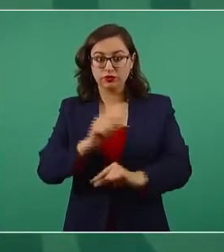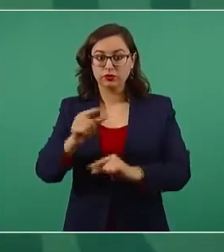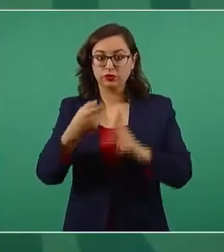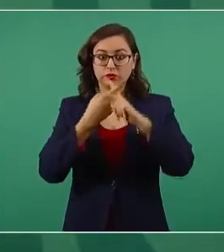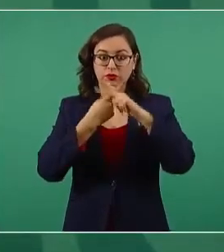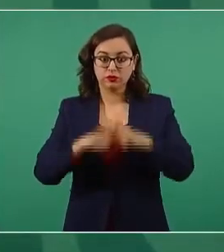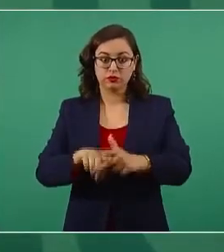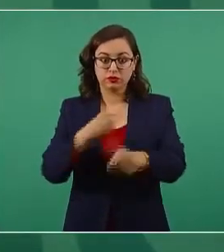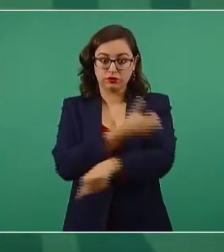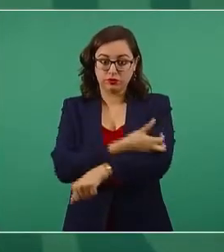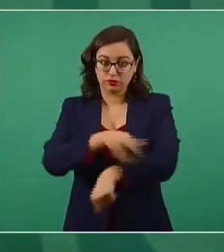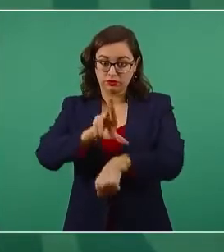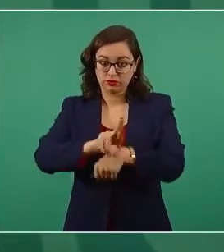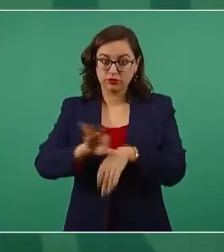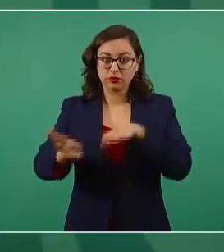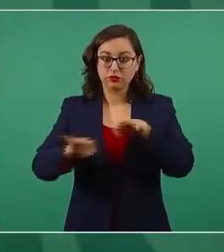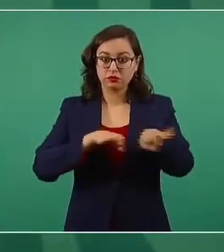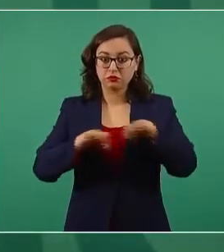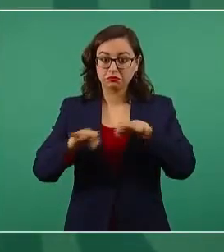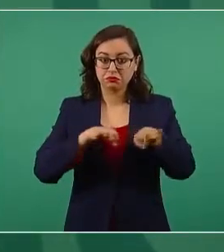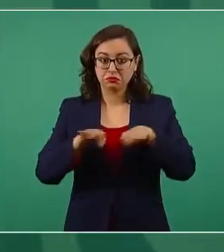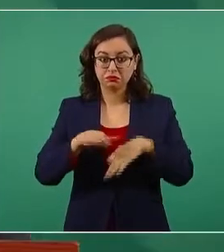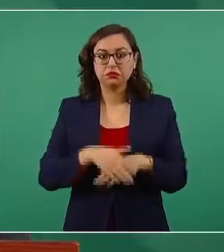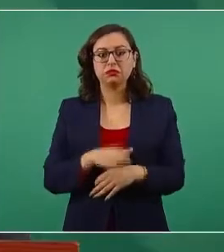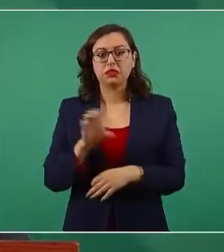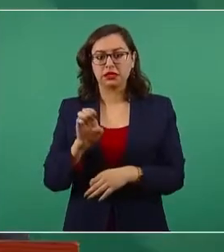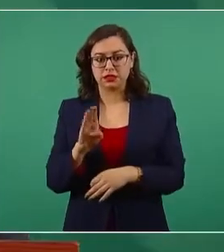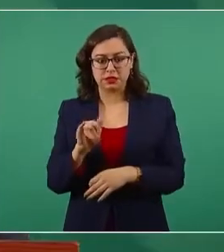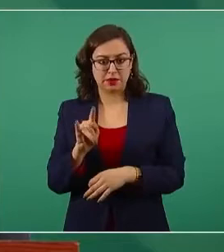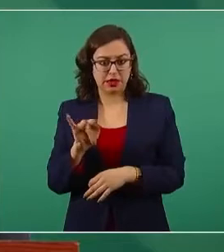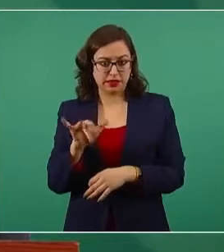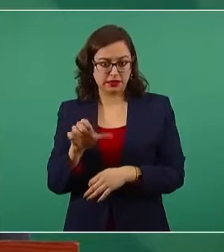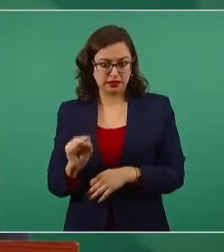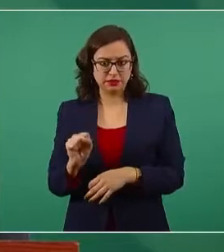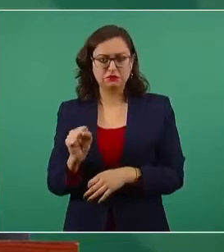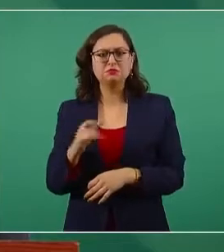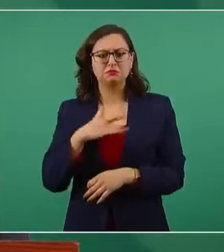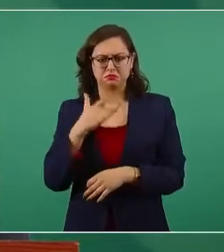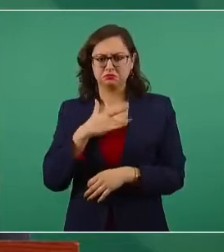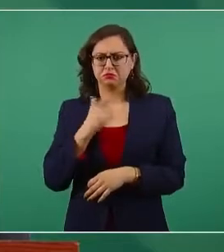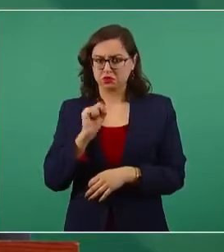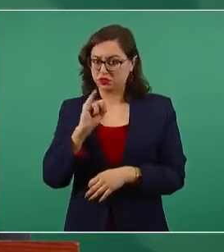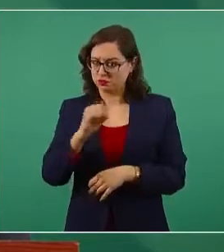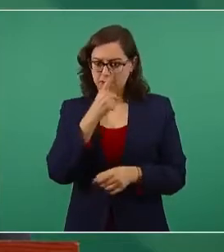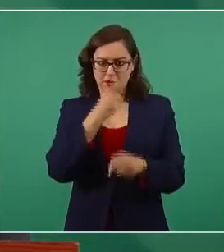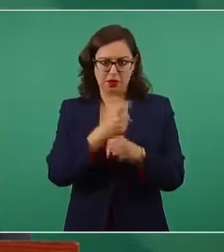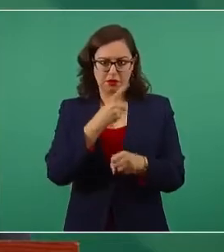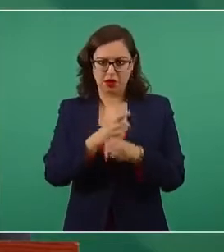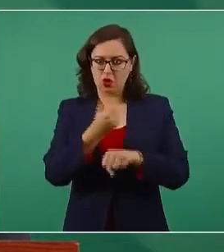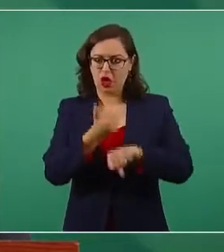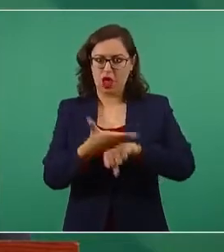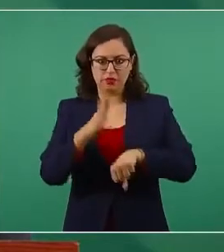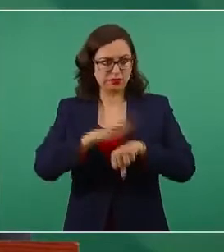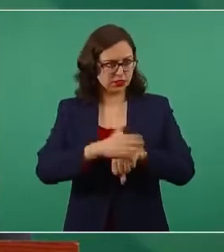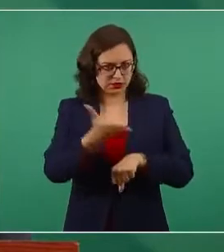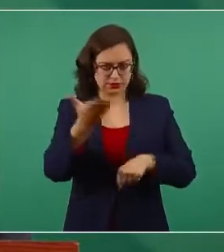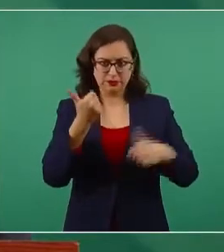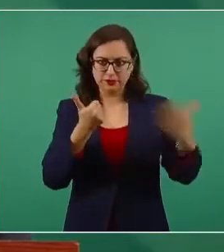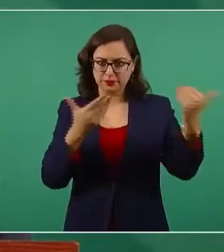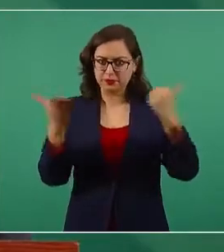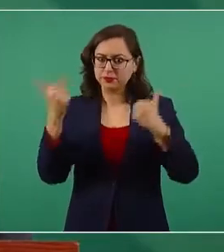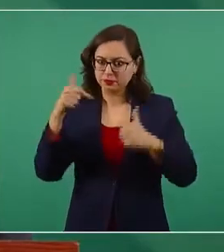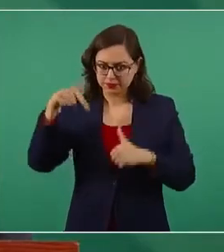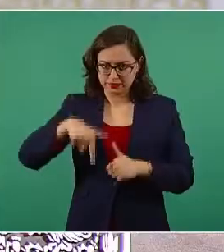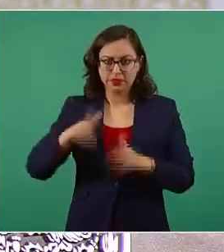coordinación de trabajo. Puede ser que el CEBETIS lo que hace ahorita como primera instancia es precisamente citar a su personal administrativo con